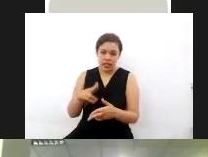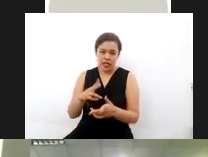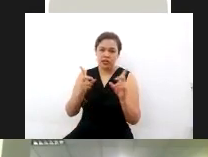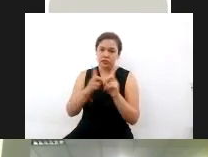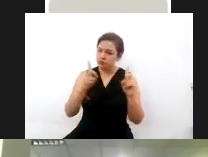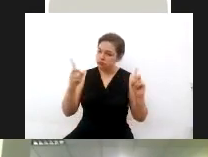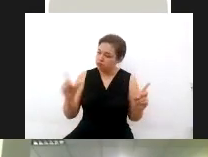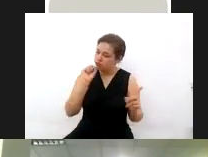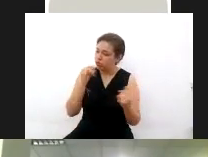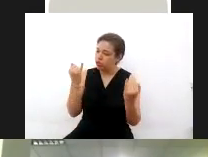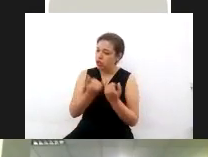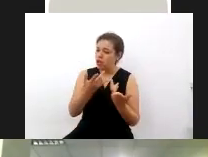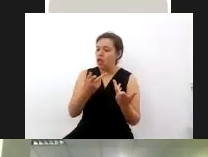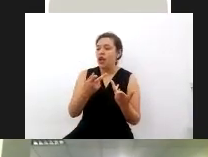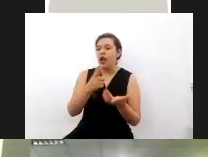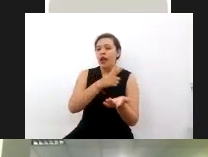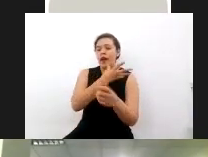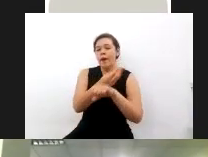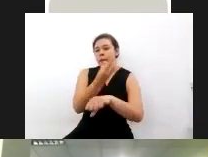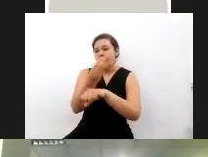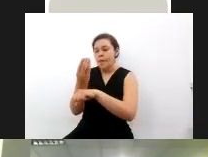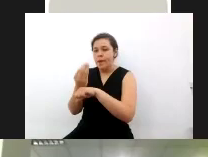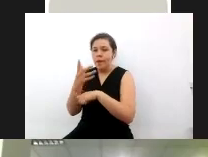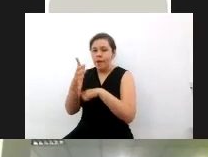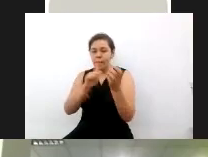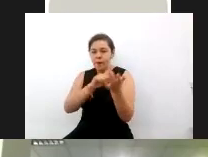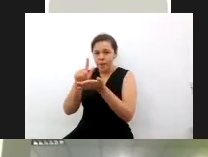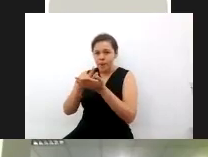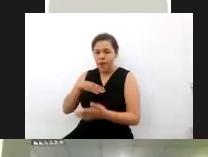las condiciones de mantenimiento de los sanitarios, se deben de